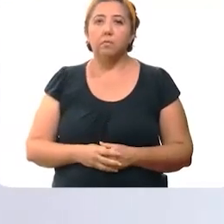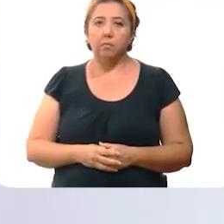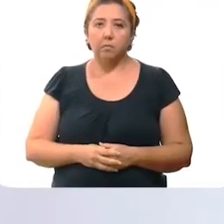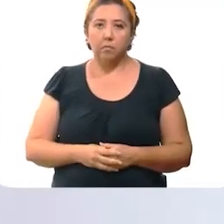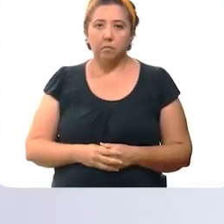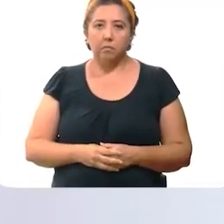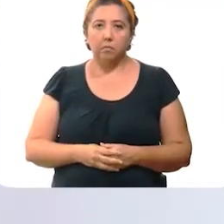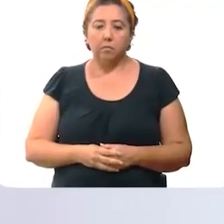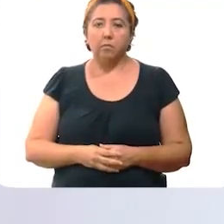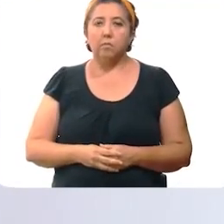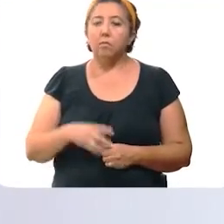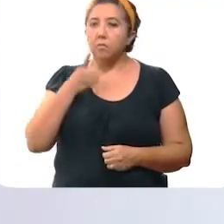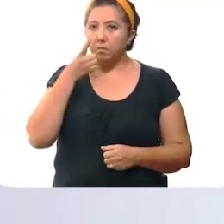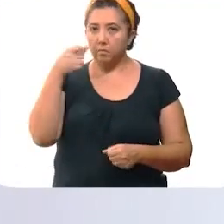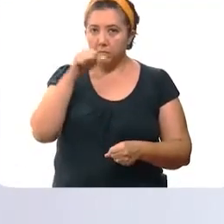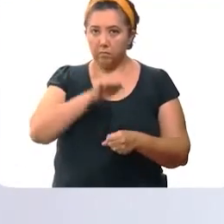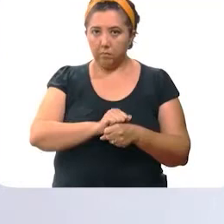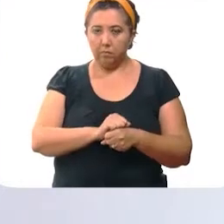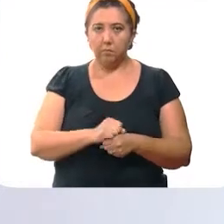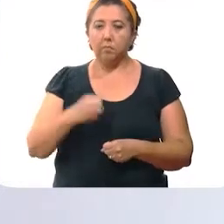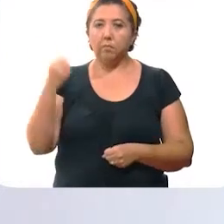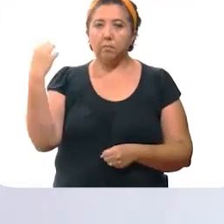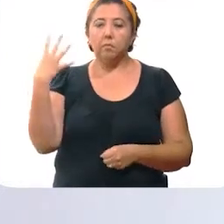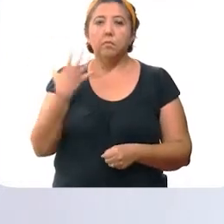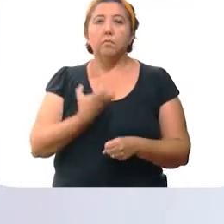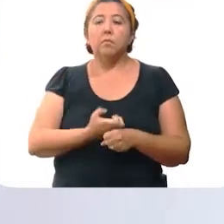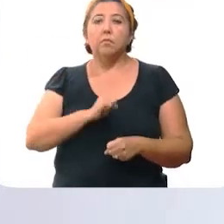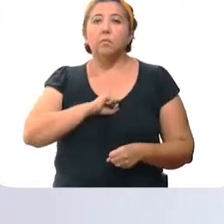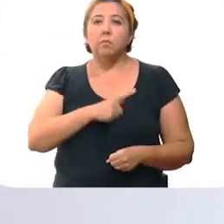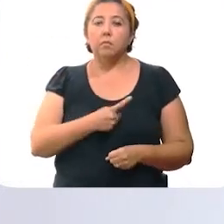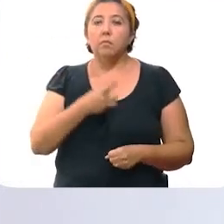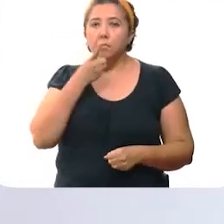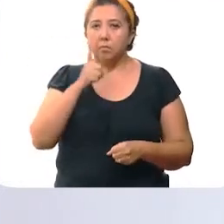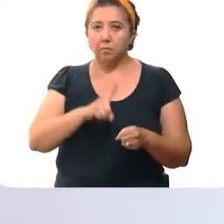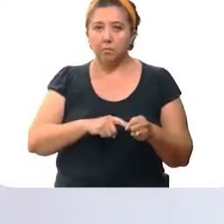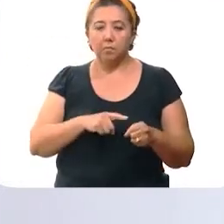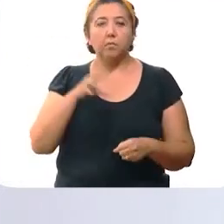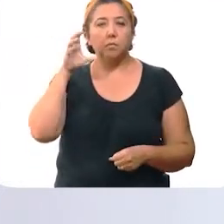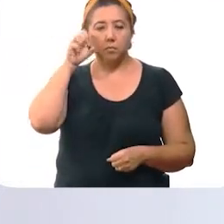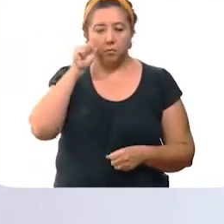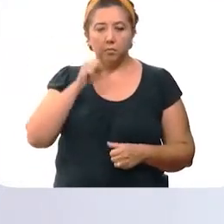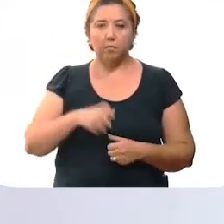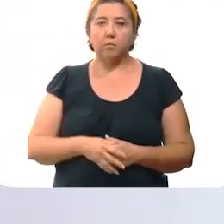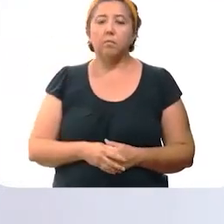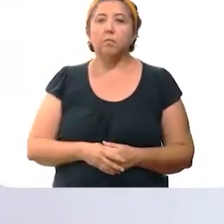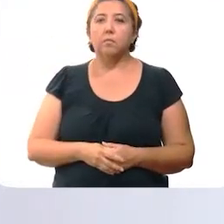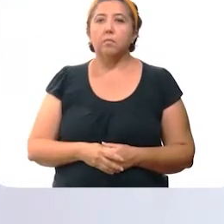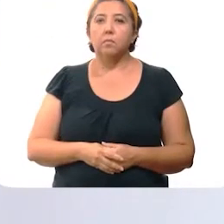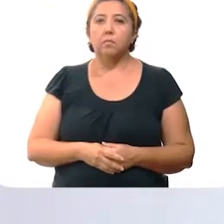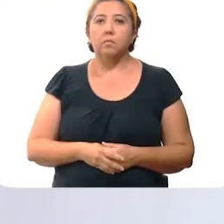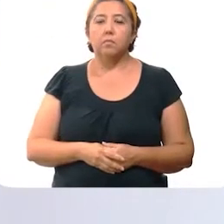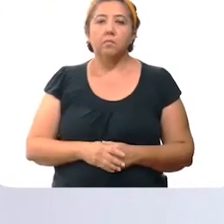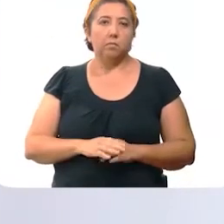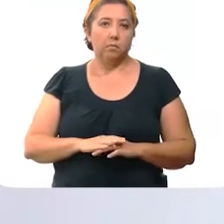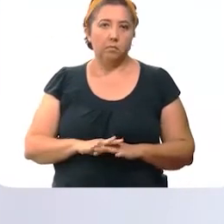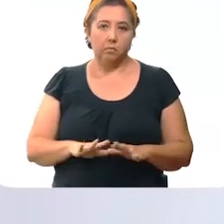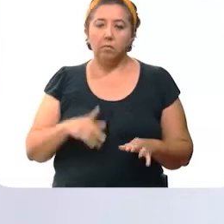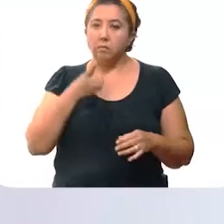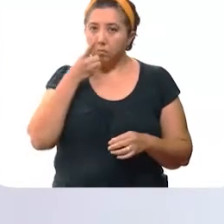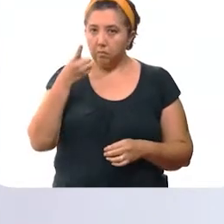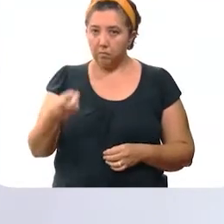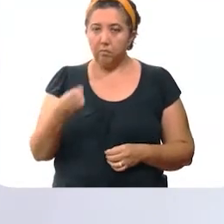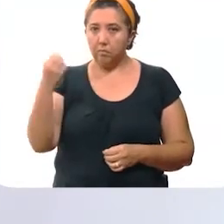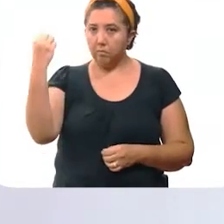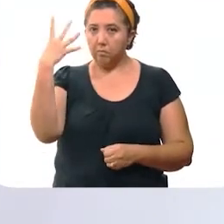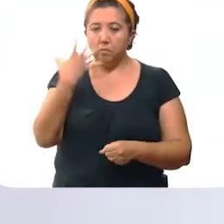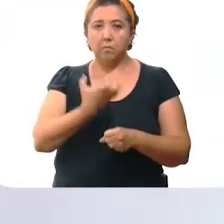años. Los indicadores semanales de nuestro semáforo estatal de salud marcan color naranja. Como se ha informado,